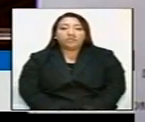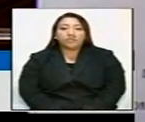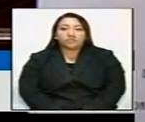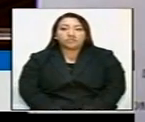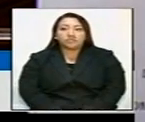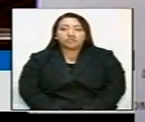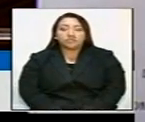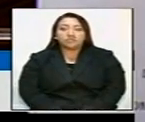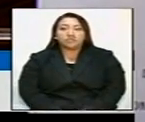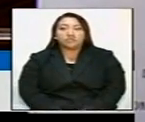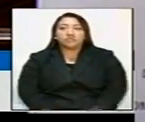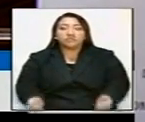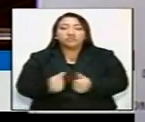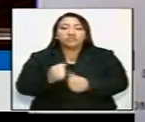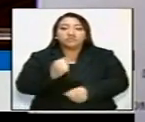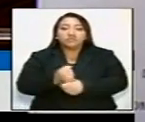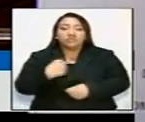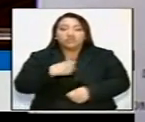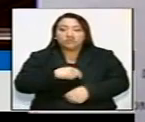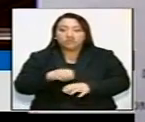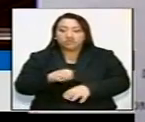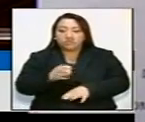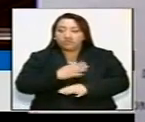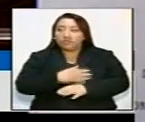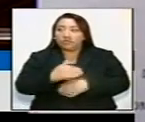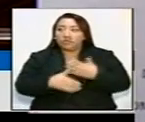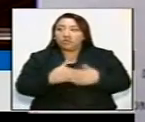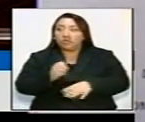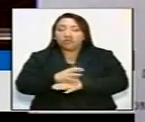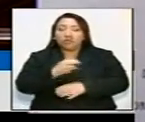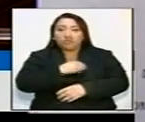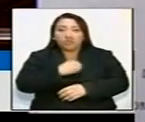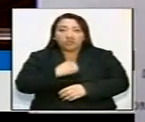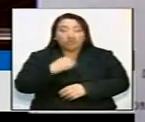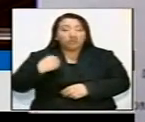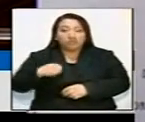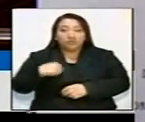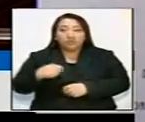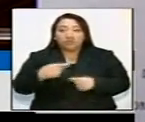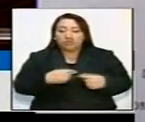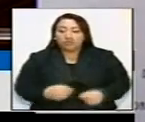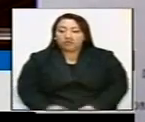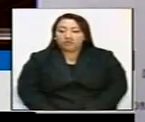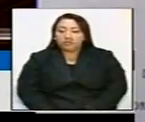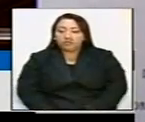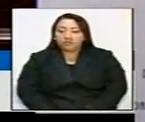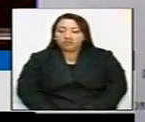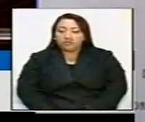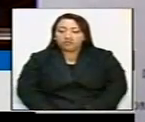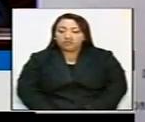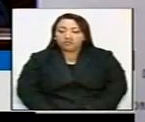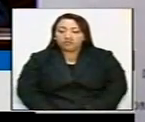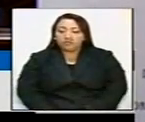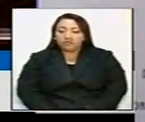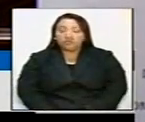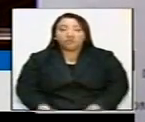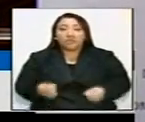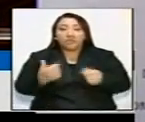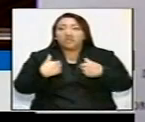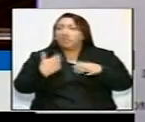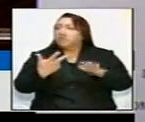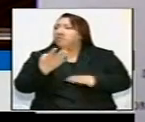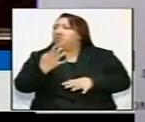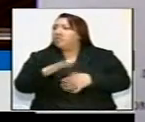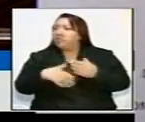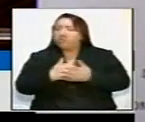al trabajo que nosotros venimos haciendo en el Consejo Nacional de Competitividad. Este plan tiene un conjunto de 84 medidas.